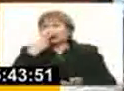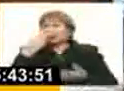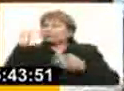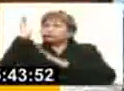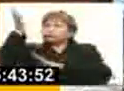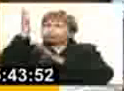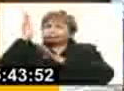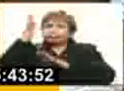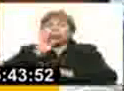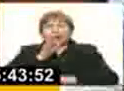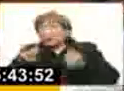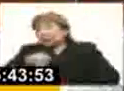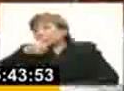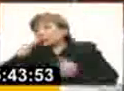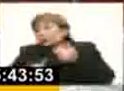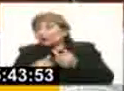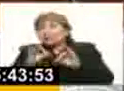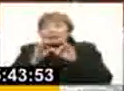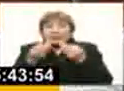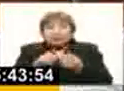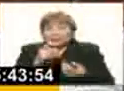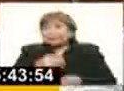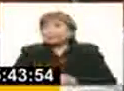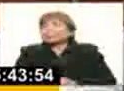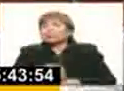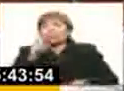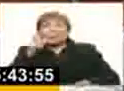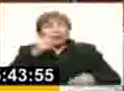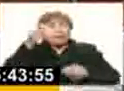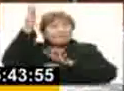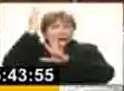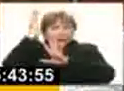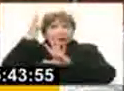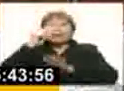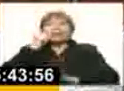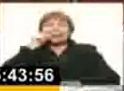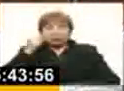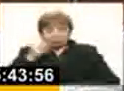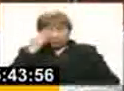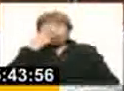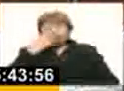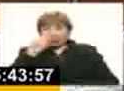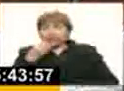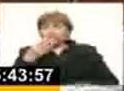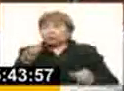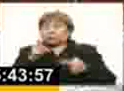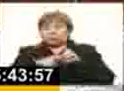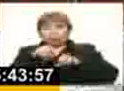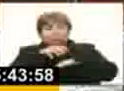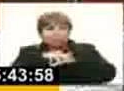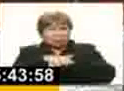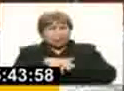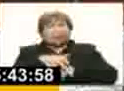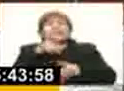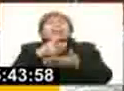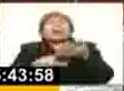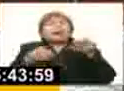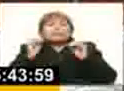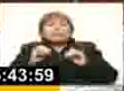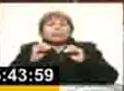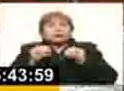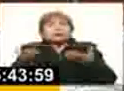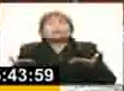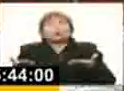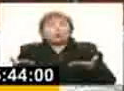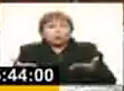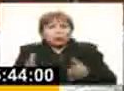cada vez que les toca hablar el premier hizo una exposición en quechua y qué bonito gesto de inclusión pero qué medida concreta expuso